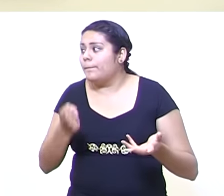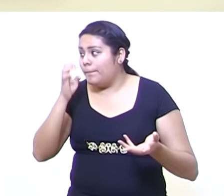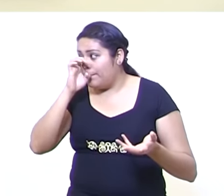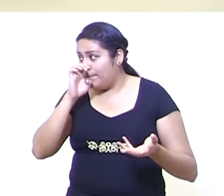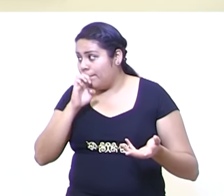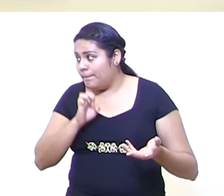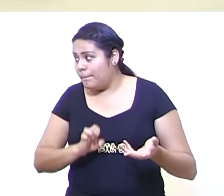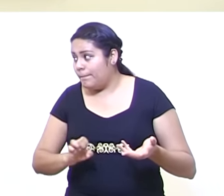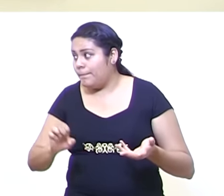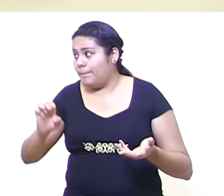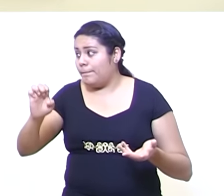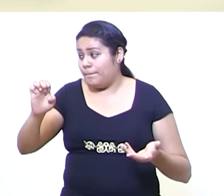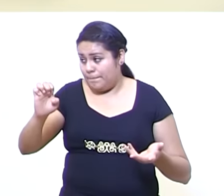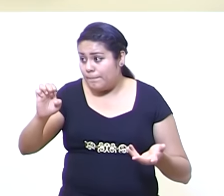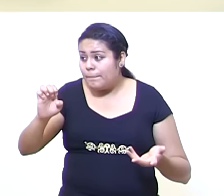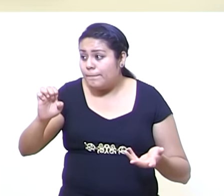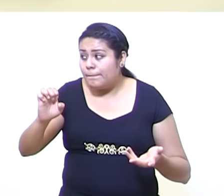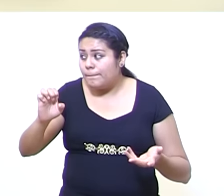elefantes?